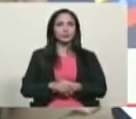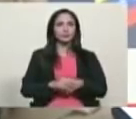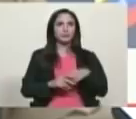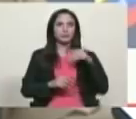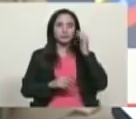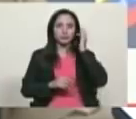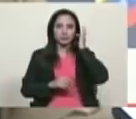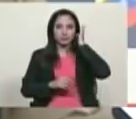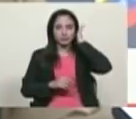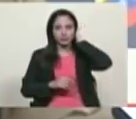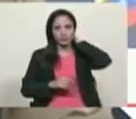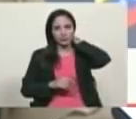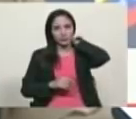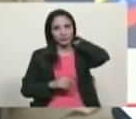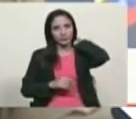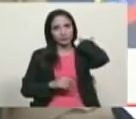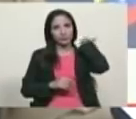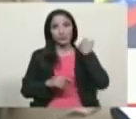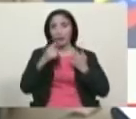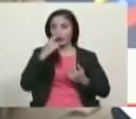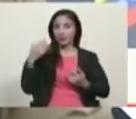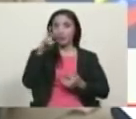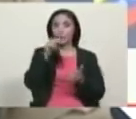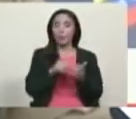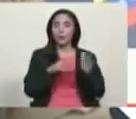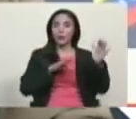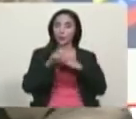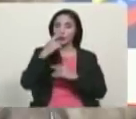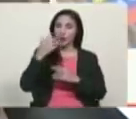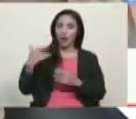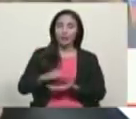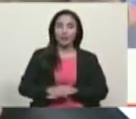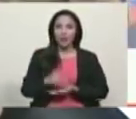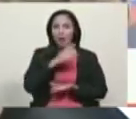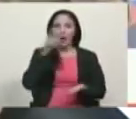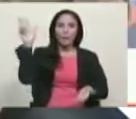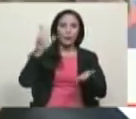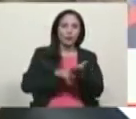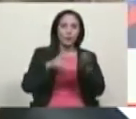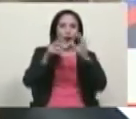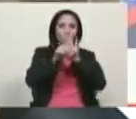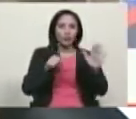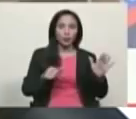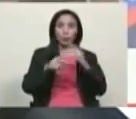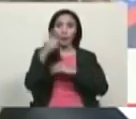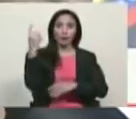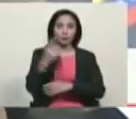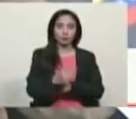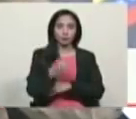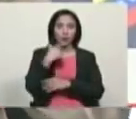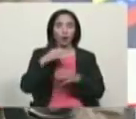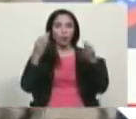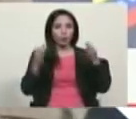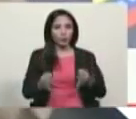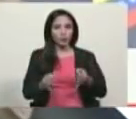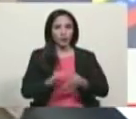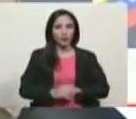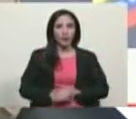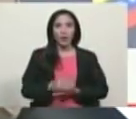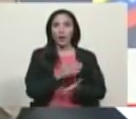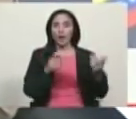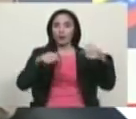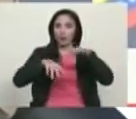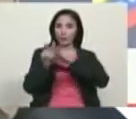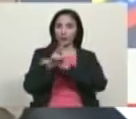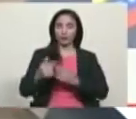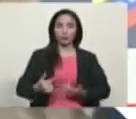En La Habana, en el año 2014, en la cumbre de la CELAT, aprobamos la resolución para decretar y declarar al